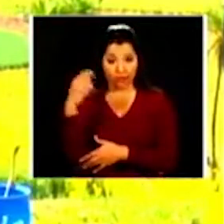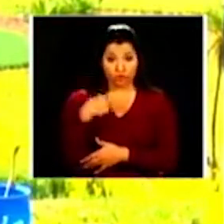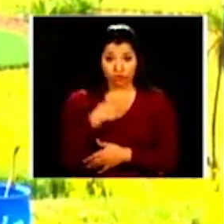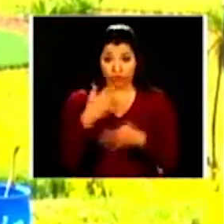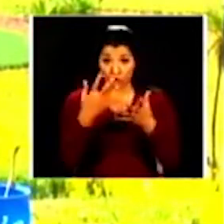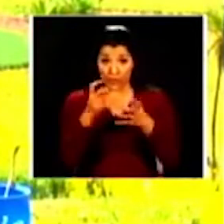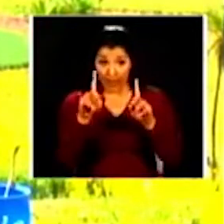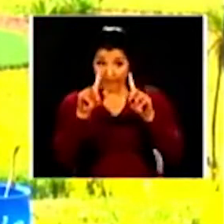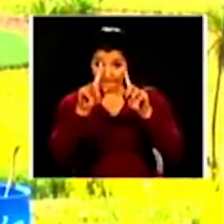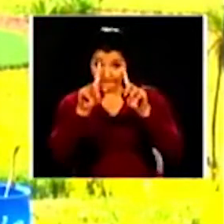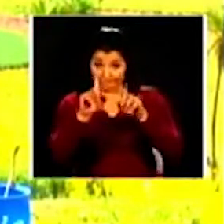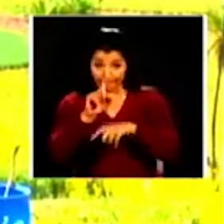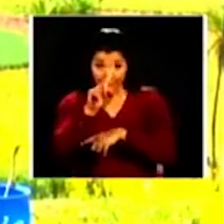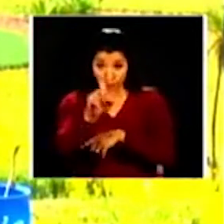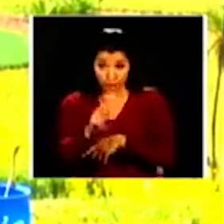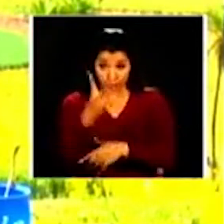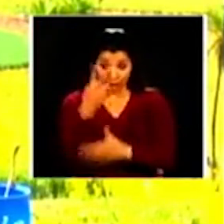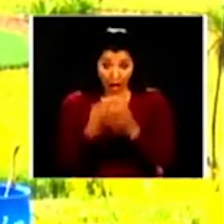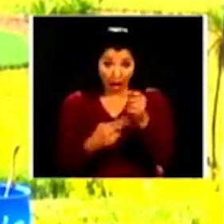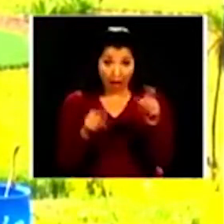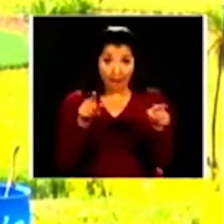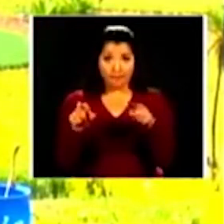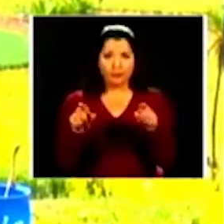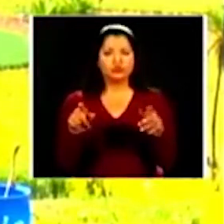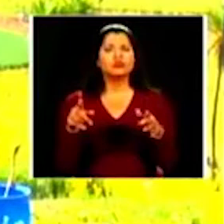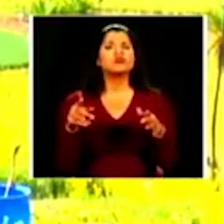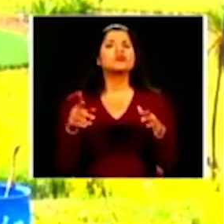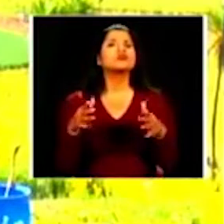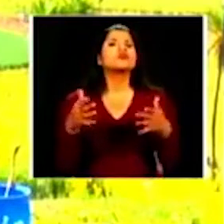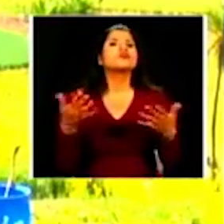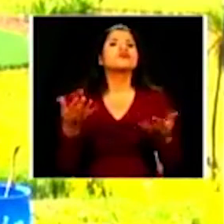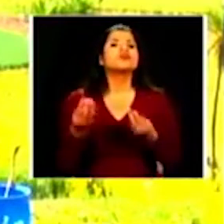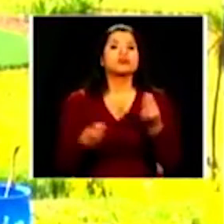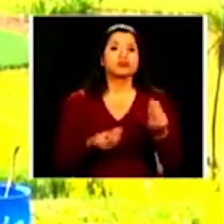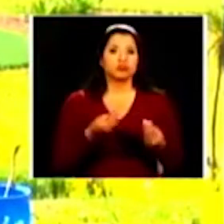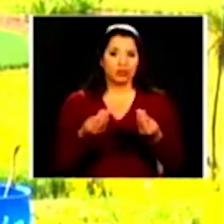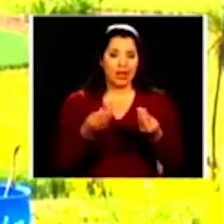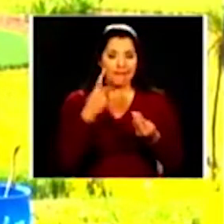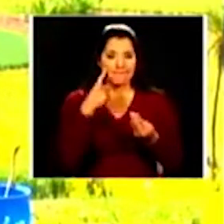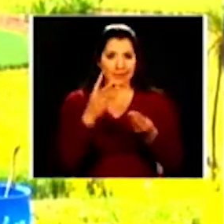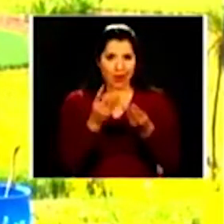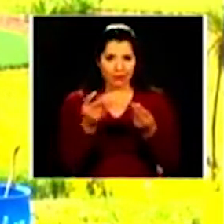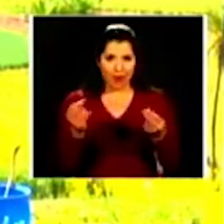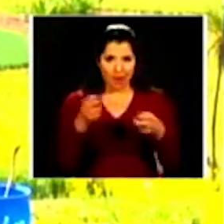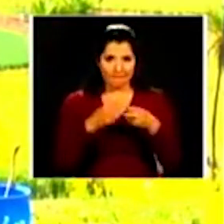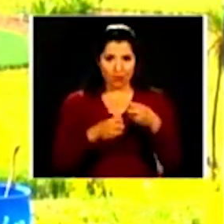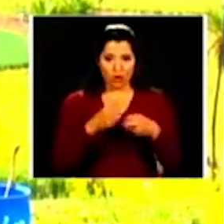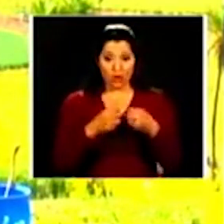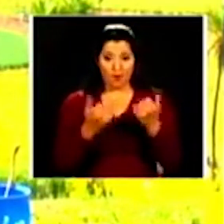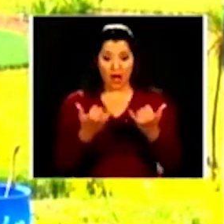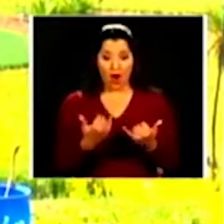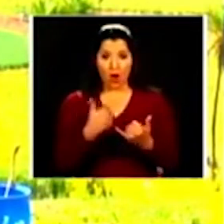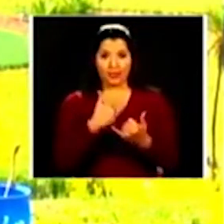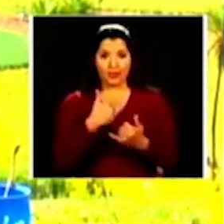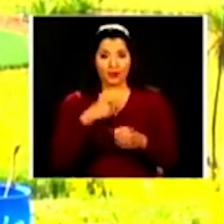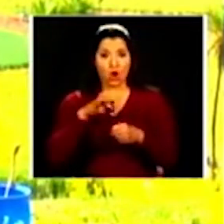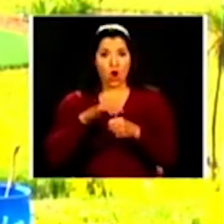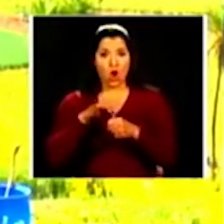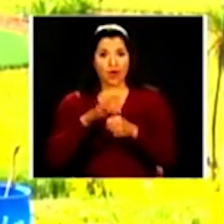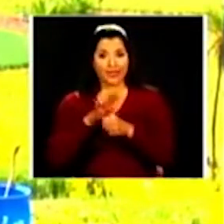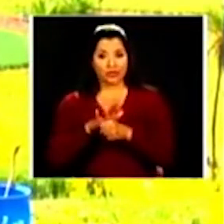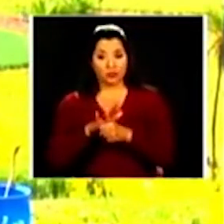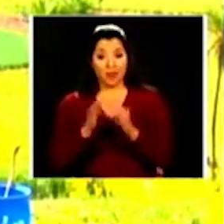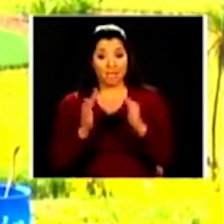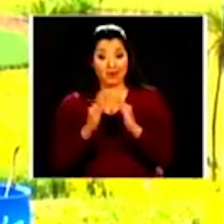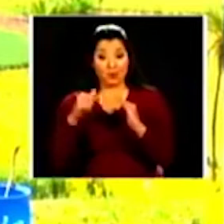a los dos candidatos cómo van a resolver el problema que tenemos los agricultores de la zona norte de